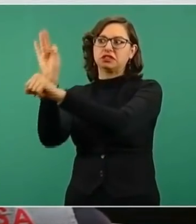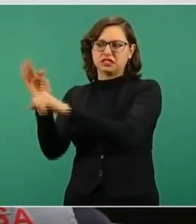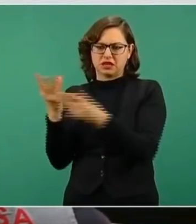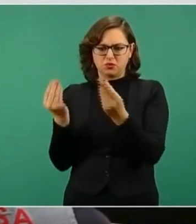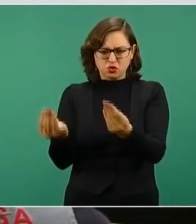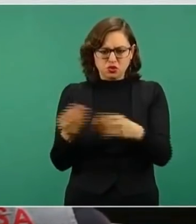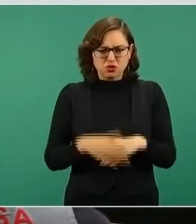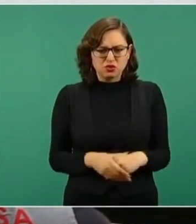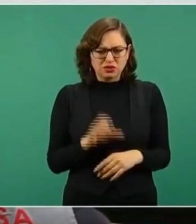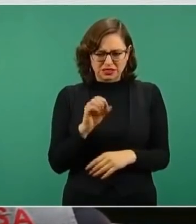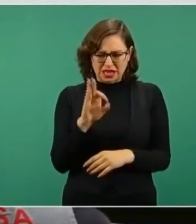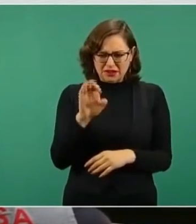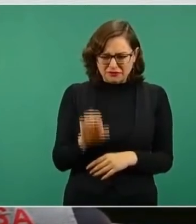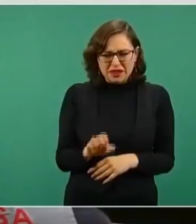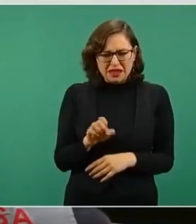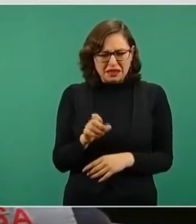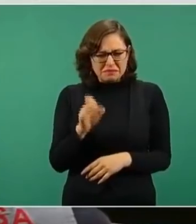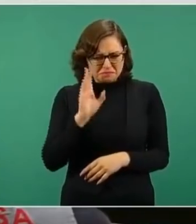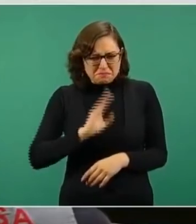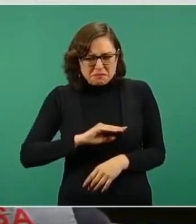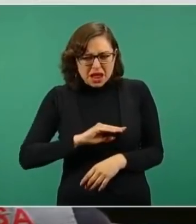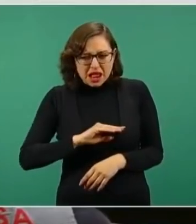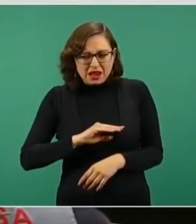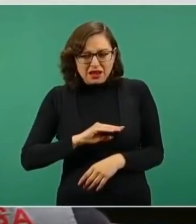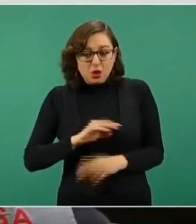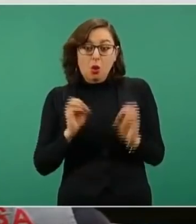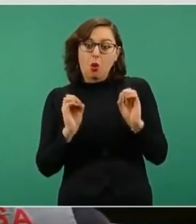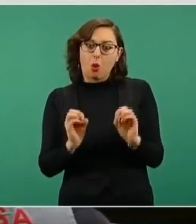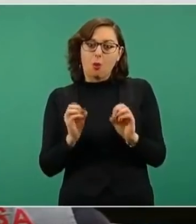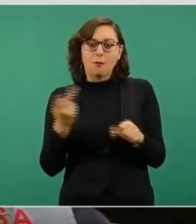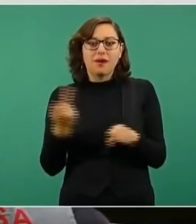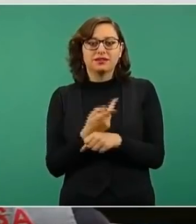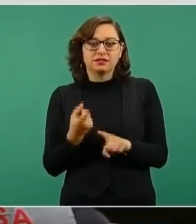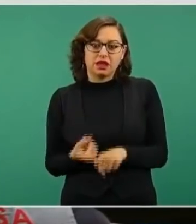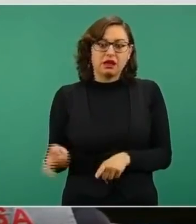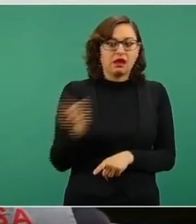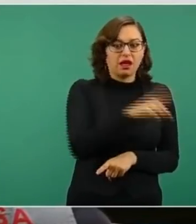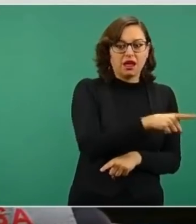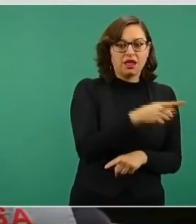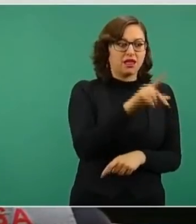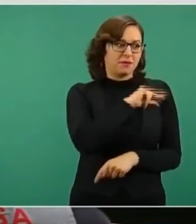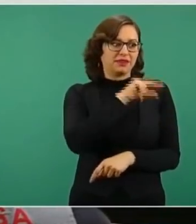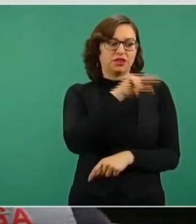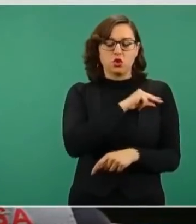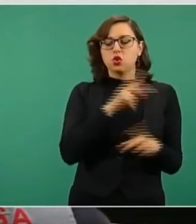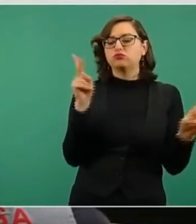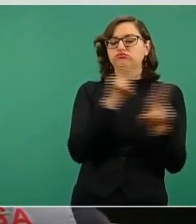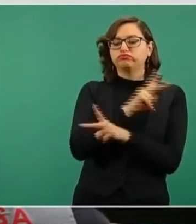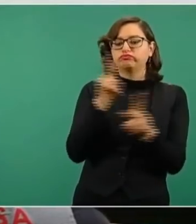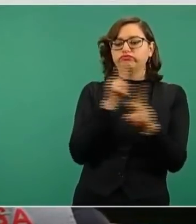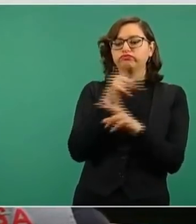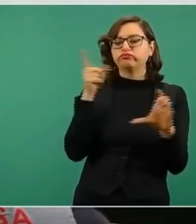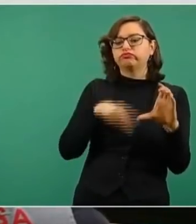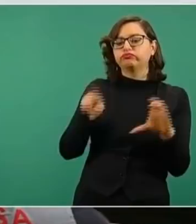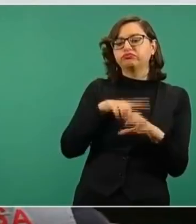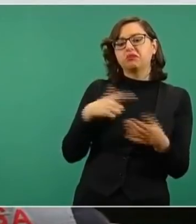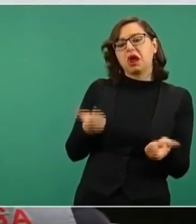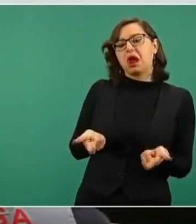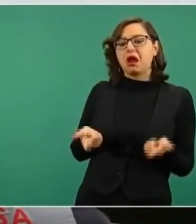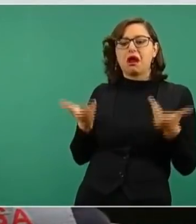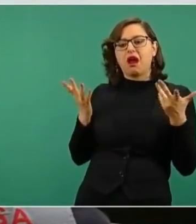¿Es ineficiente? O de entrada tienes un contrato abusivo, leonino, ¿no? En